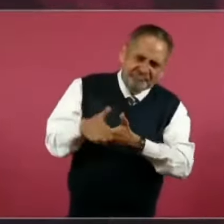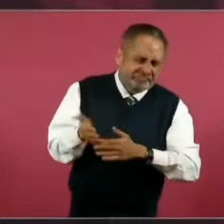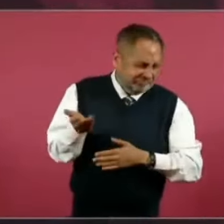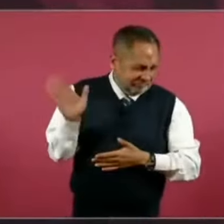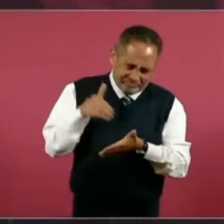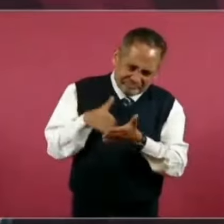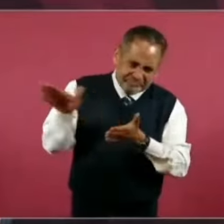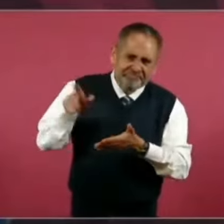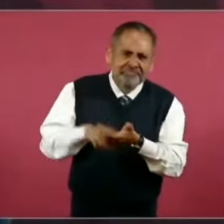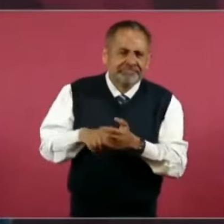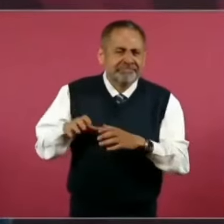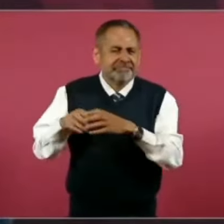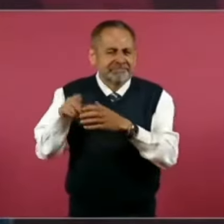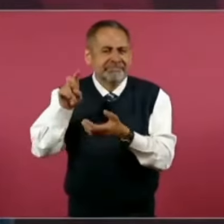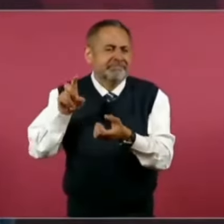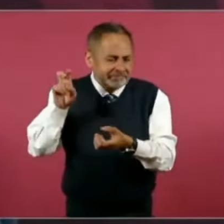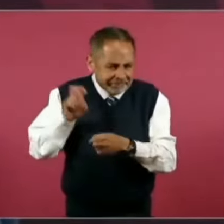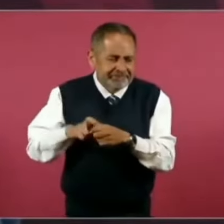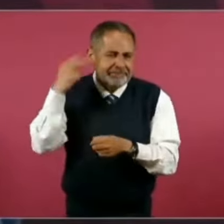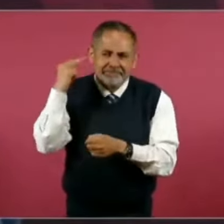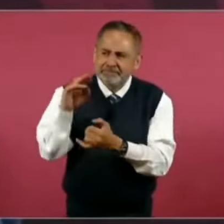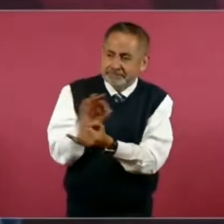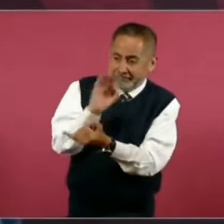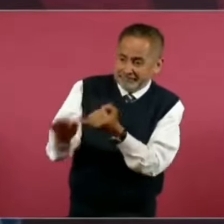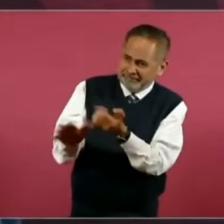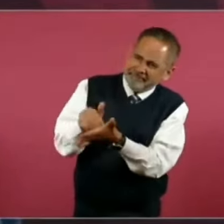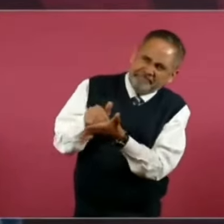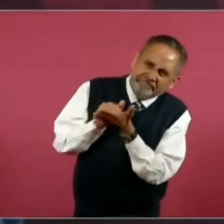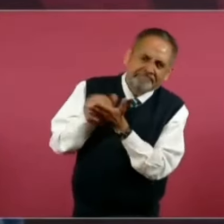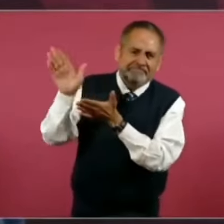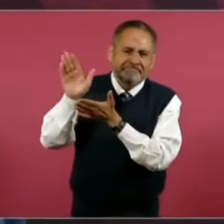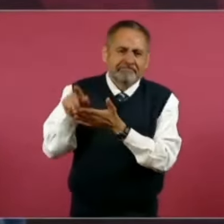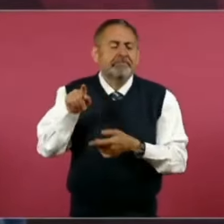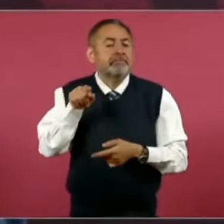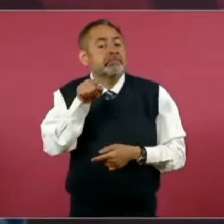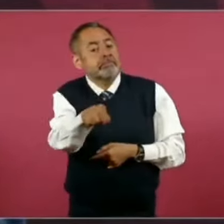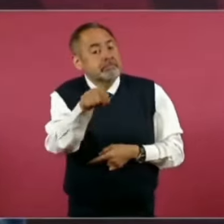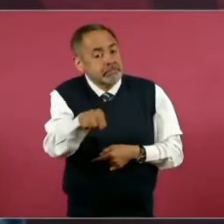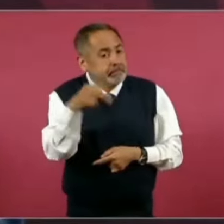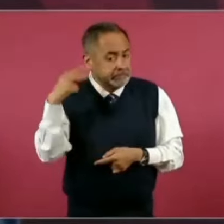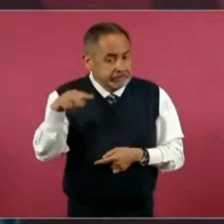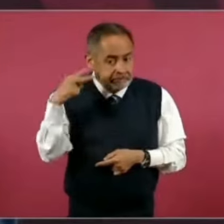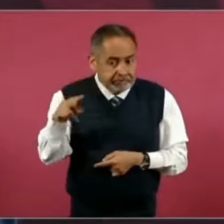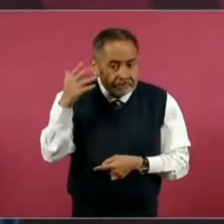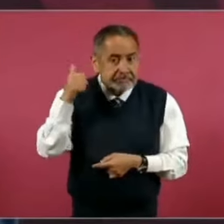En Veracruz pues se enfrenta a la intervención francesa,